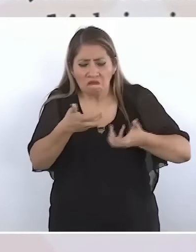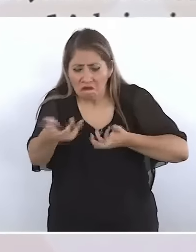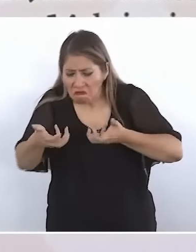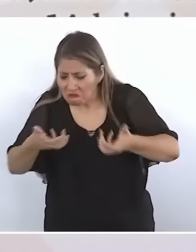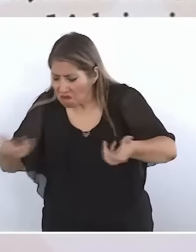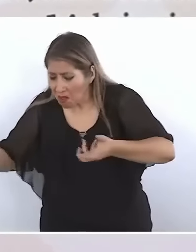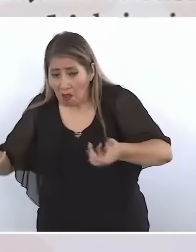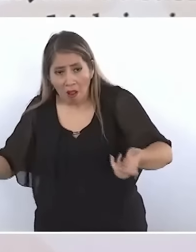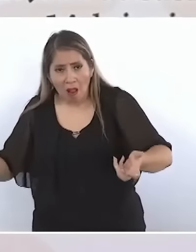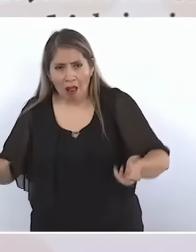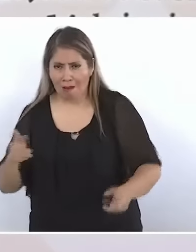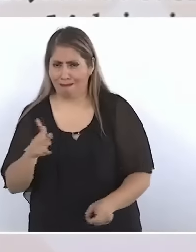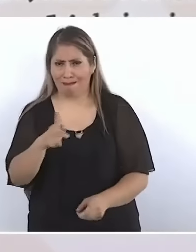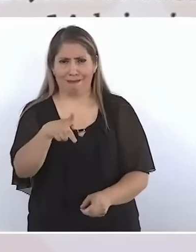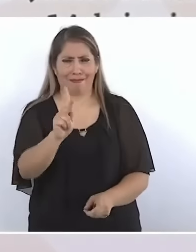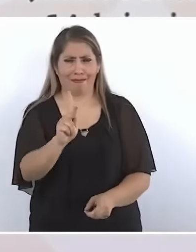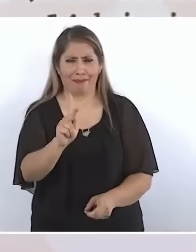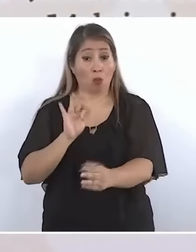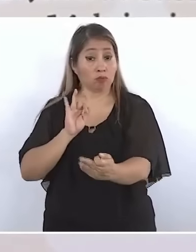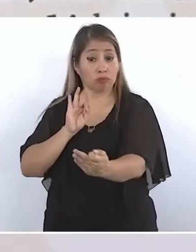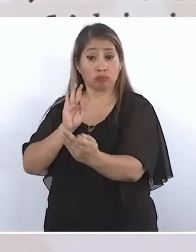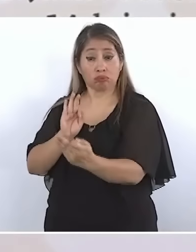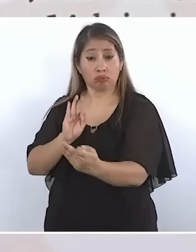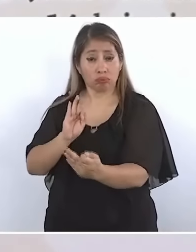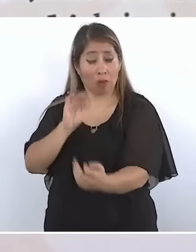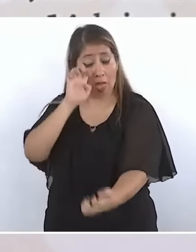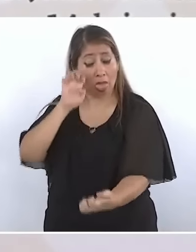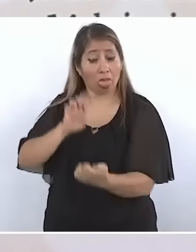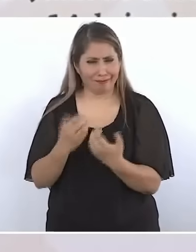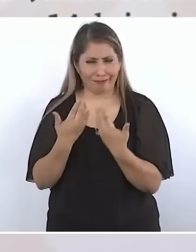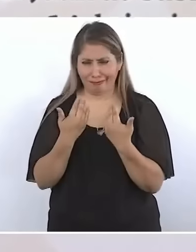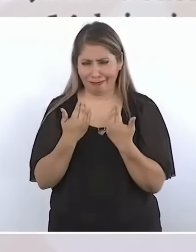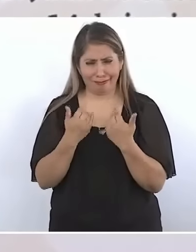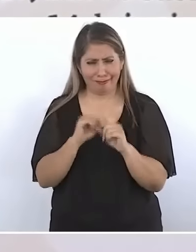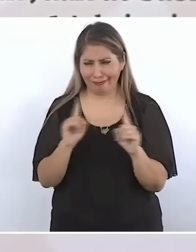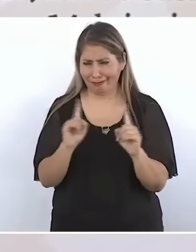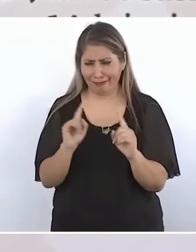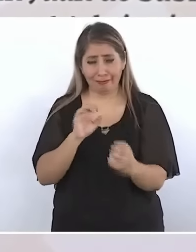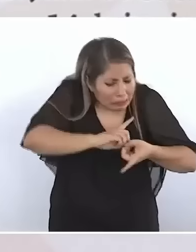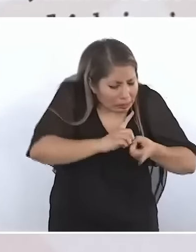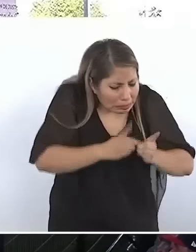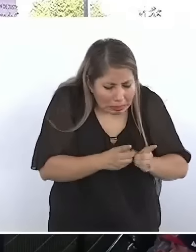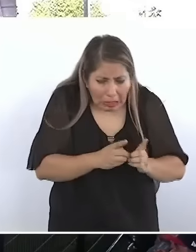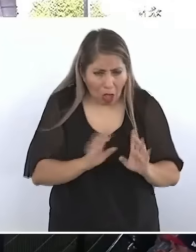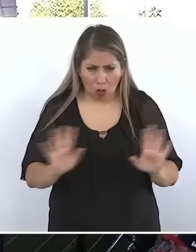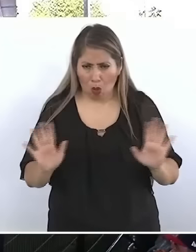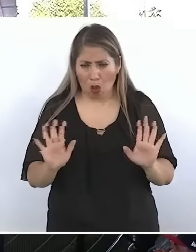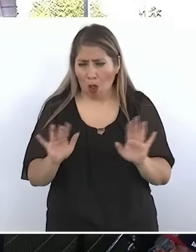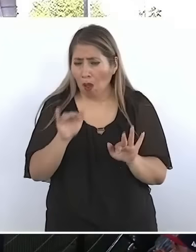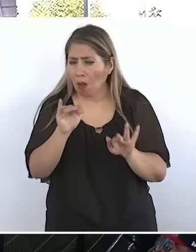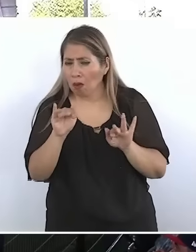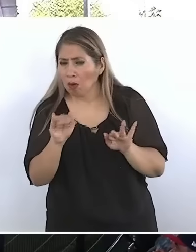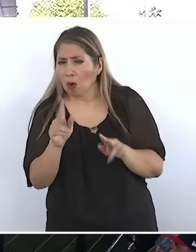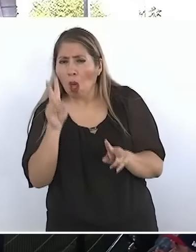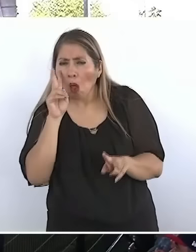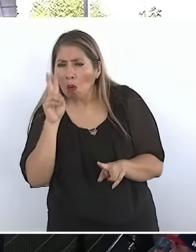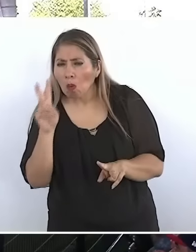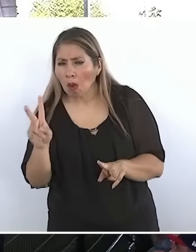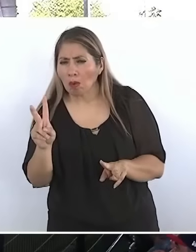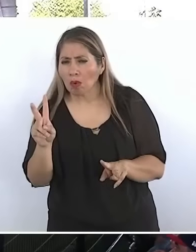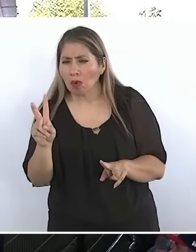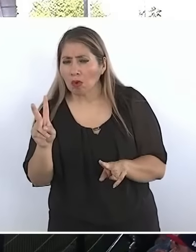vemos a nuestros adversarios como enemigos a destruir. Si acaso los vemos